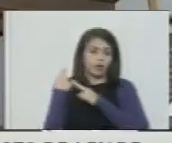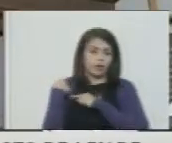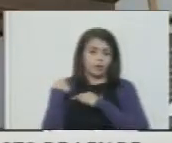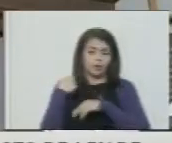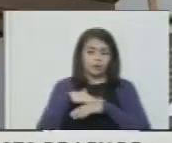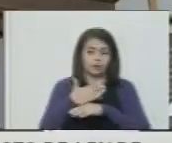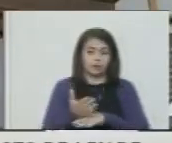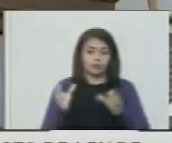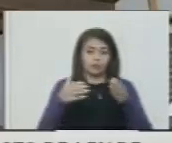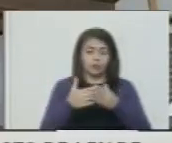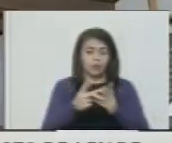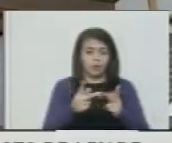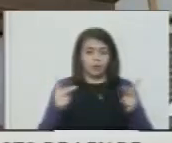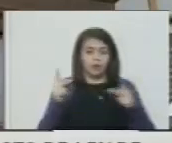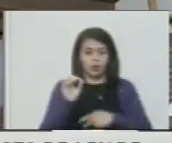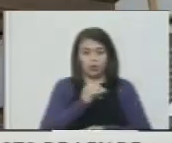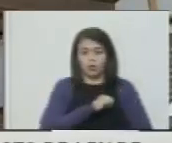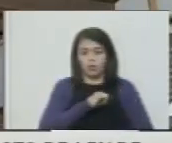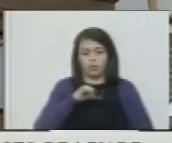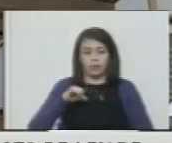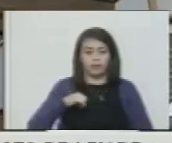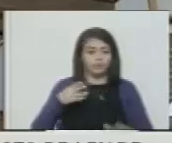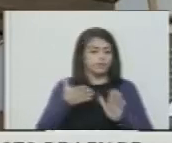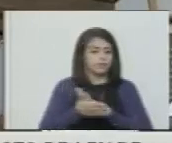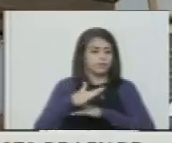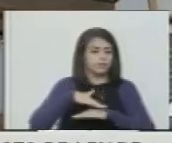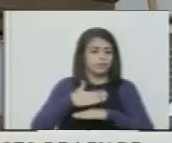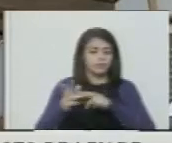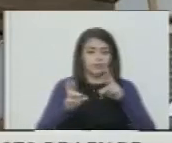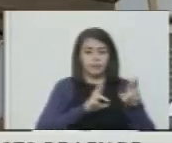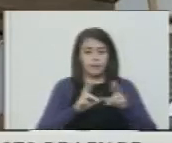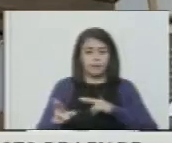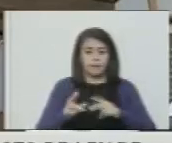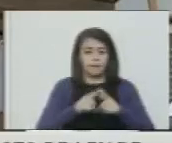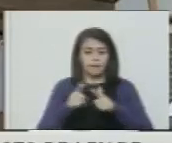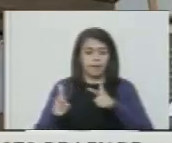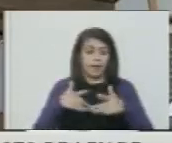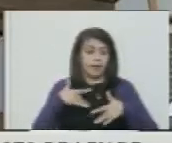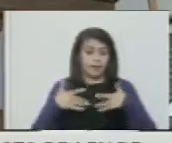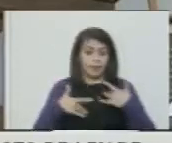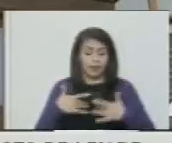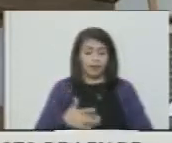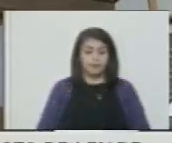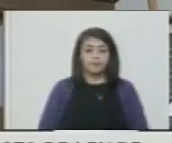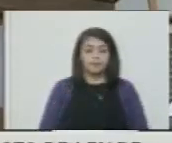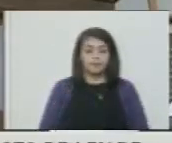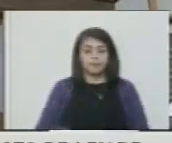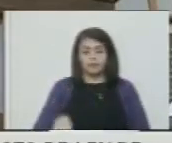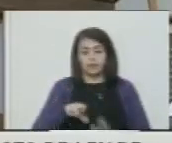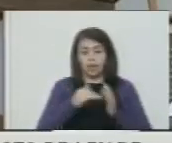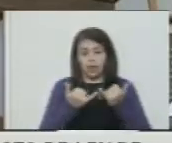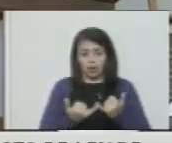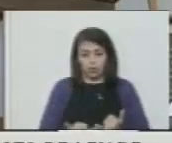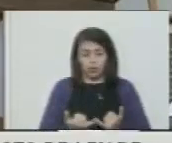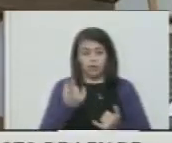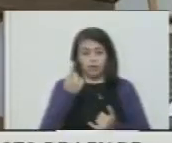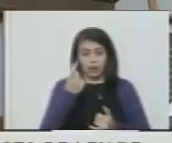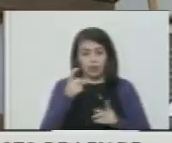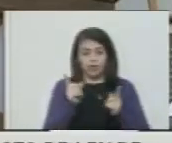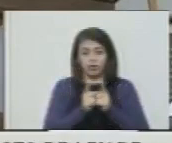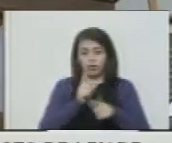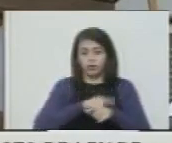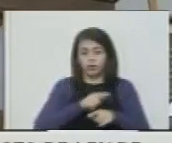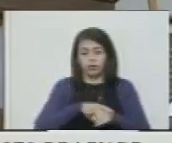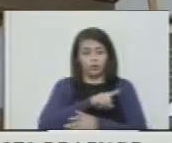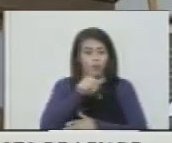de responsabilidad en el sector público o privado relacionados con la mencionada actividad. Lo relativo a las